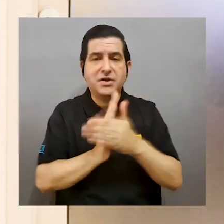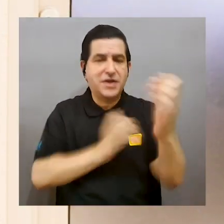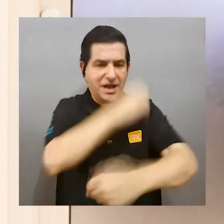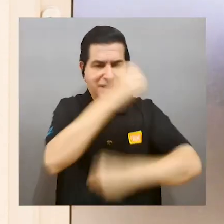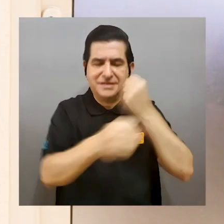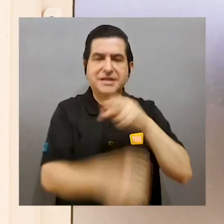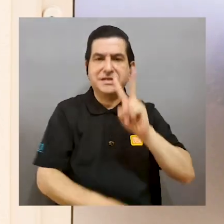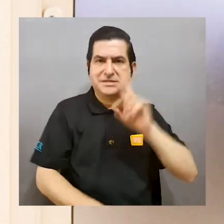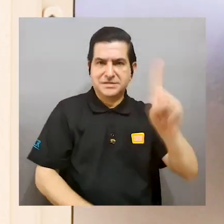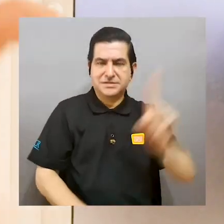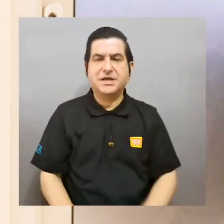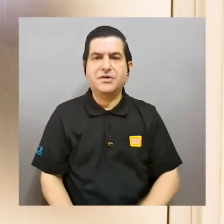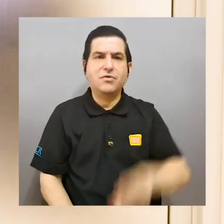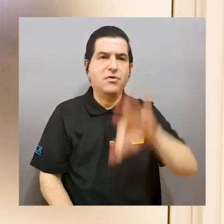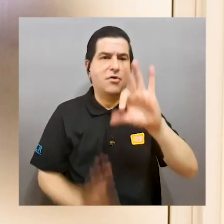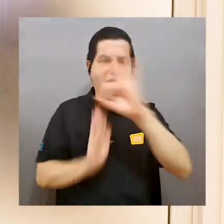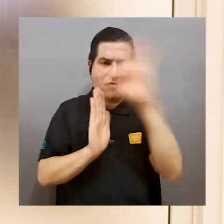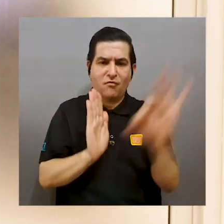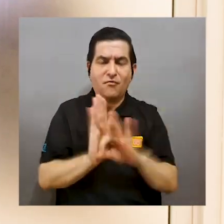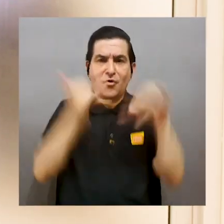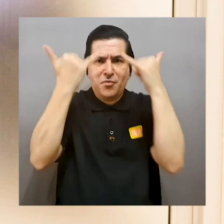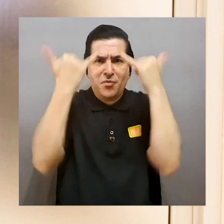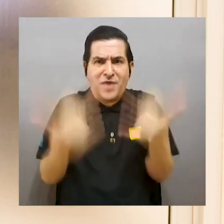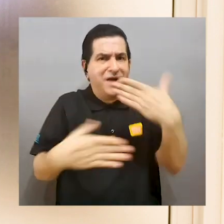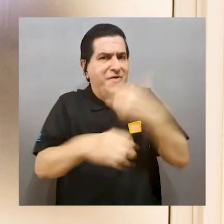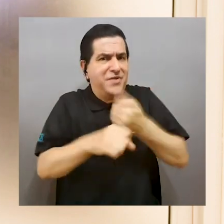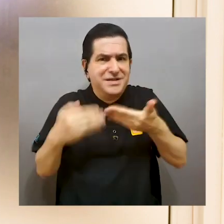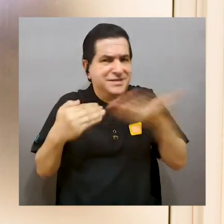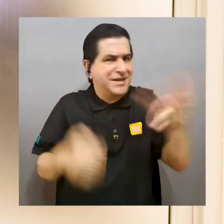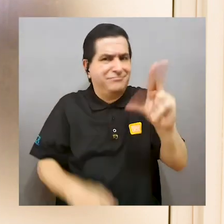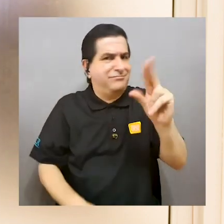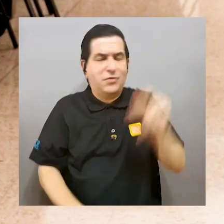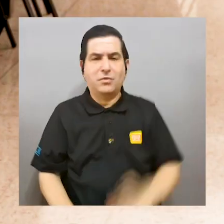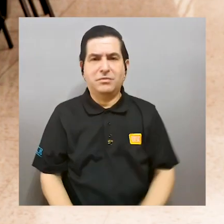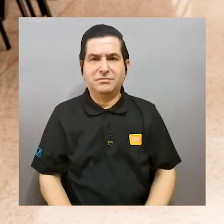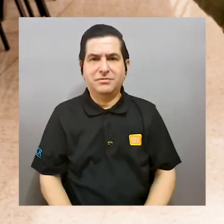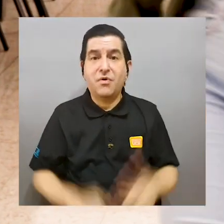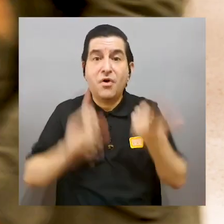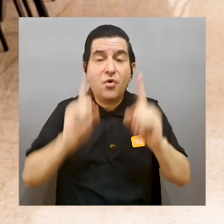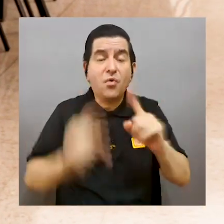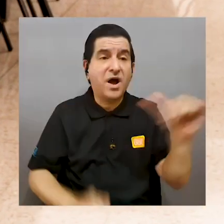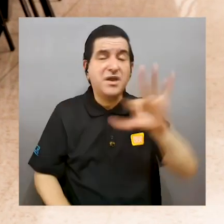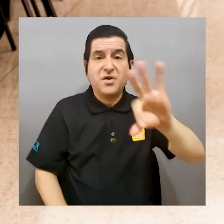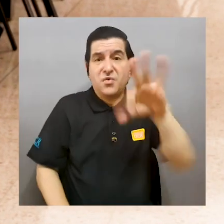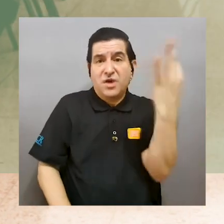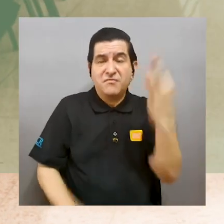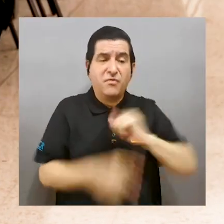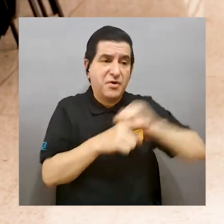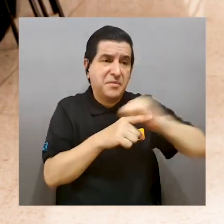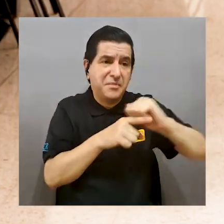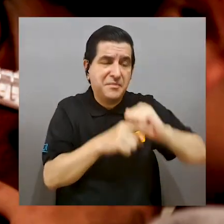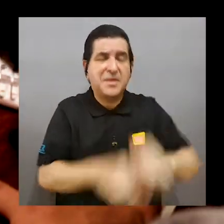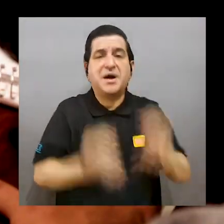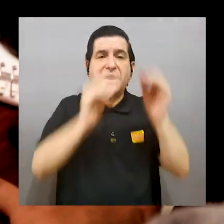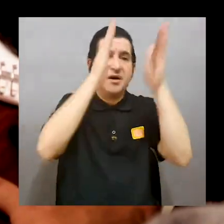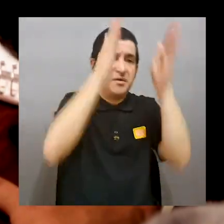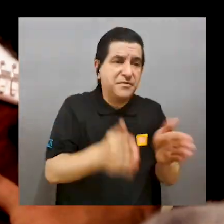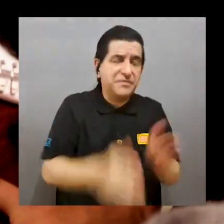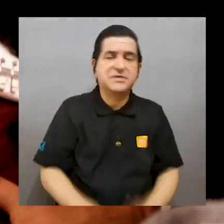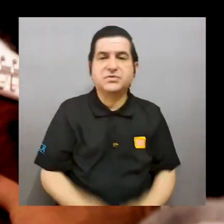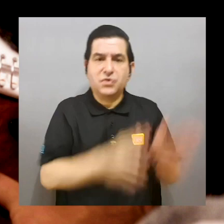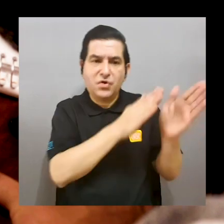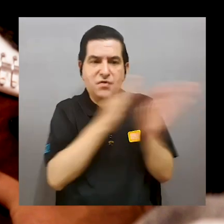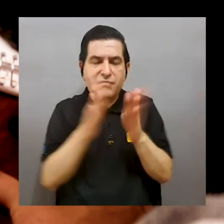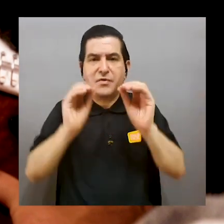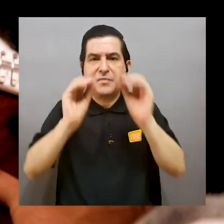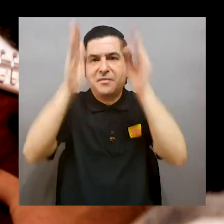habilidades del siglo XXI bajo la forma en la que actualmente venimos haciendo las cosas. ¿Cuál? La misma forma en la que capacitamos a los docentes, la misma forma